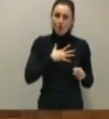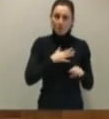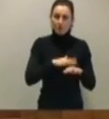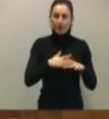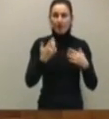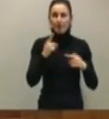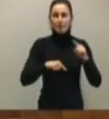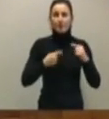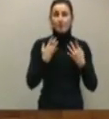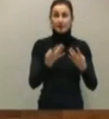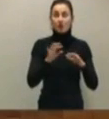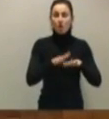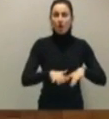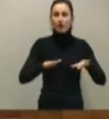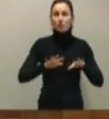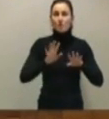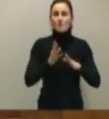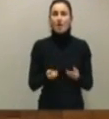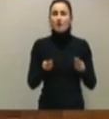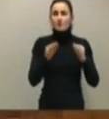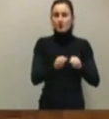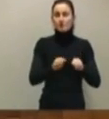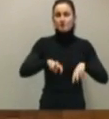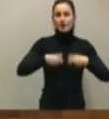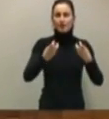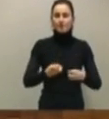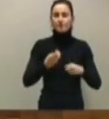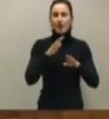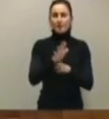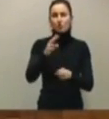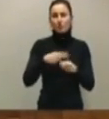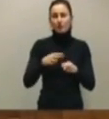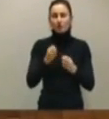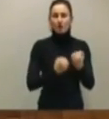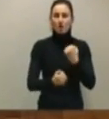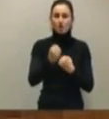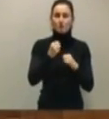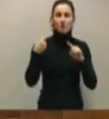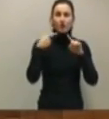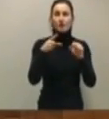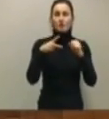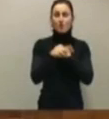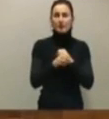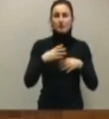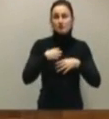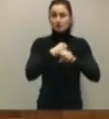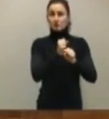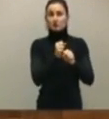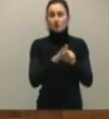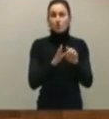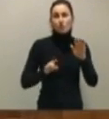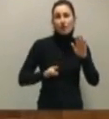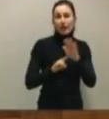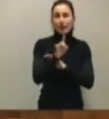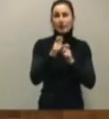la velocidad de los ajustes a la implantación de reformas en el ámbito político y económico con el objetivo de no estrangular las posibilidades